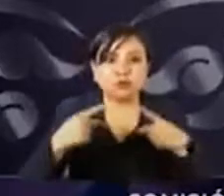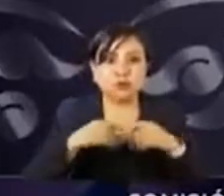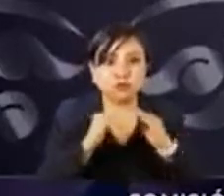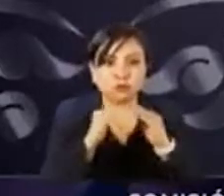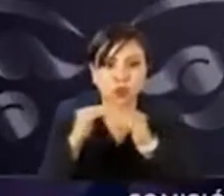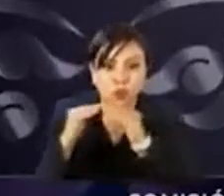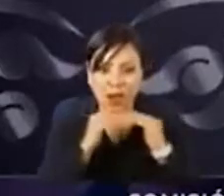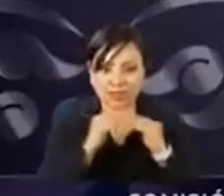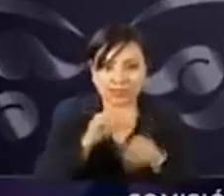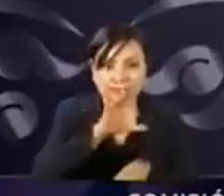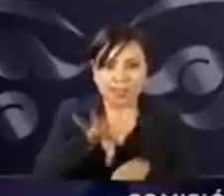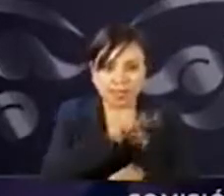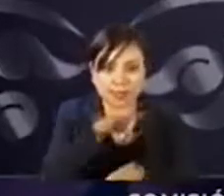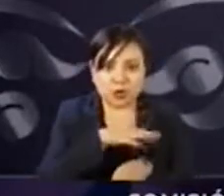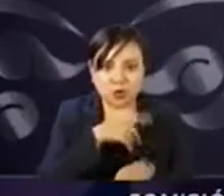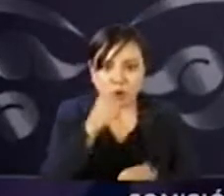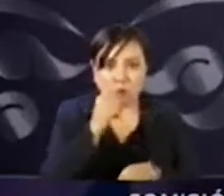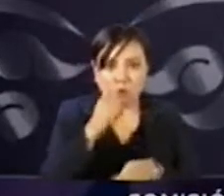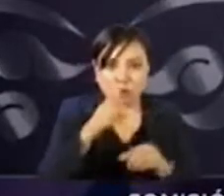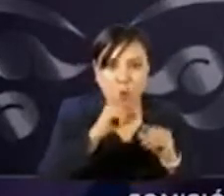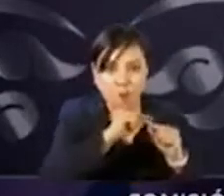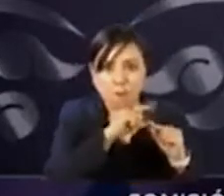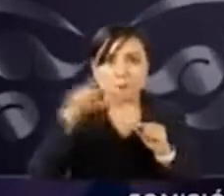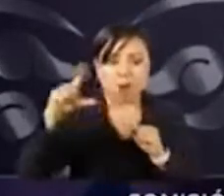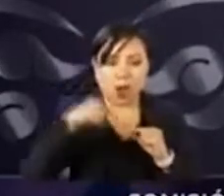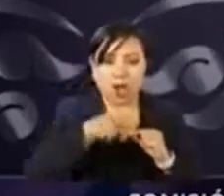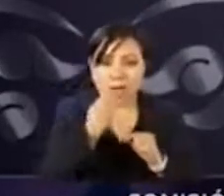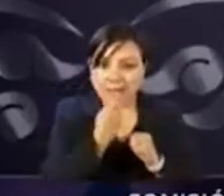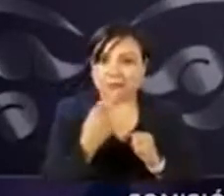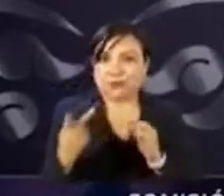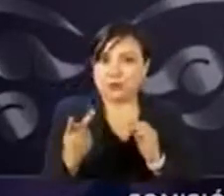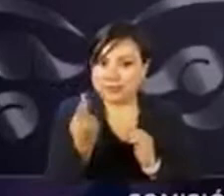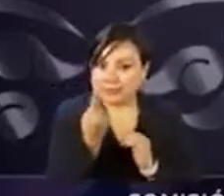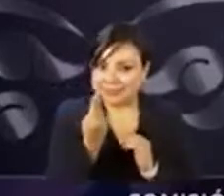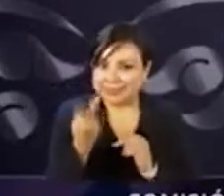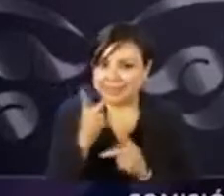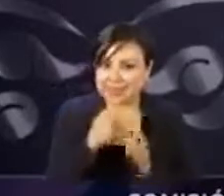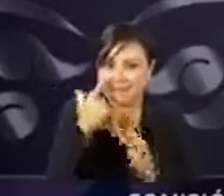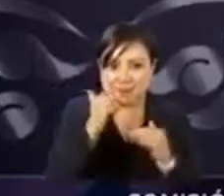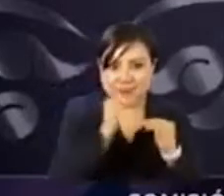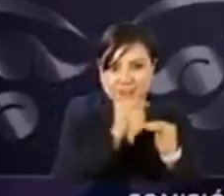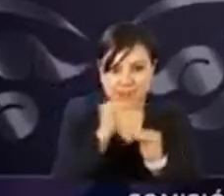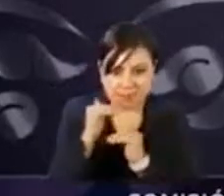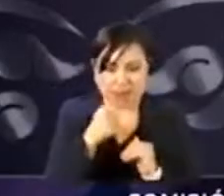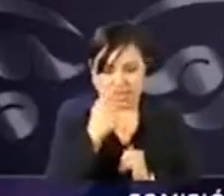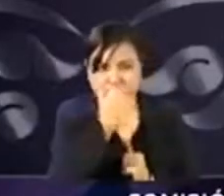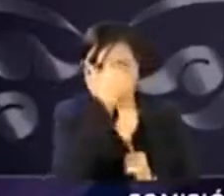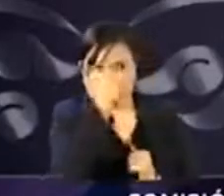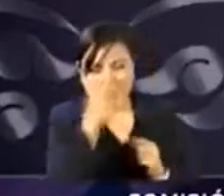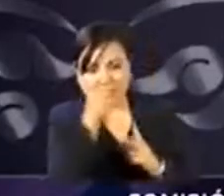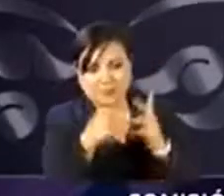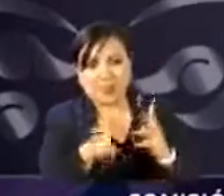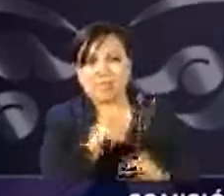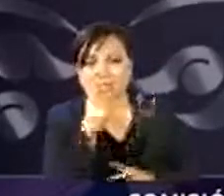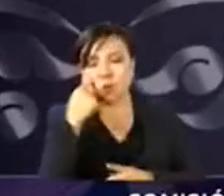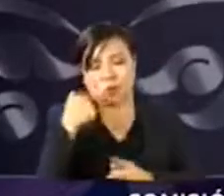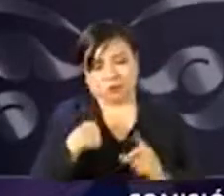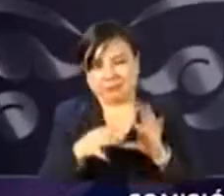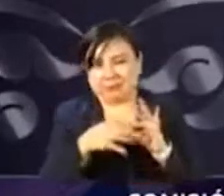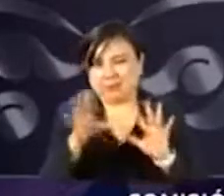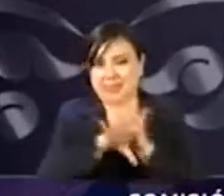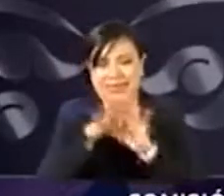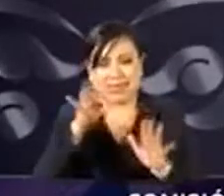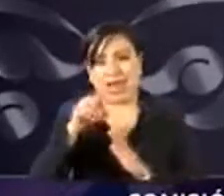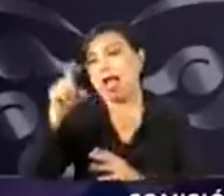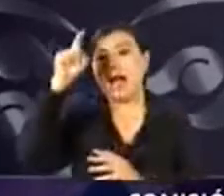eléctrica y se mantenga el subsidio en los hogares y se revisará todo. Pero no puedo dejar pasar lo que se dice de López-Gatell.